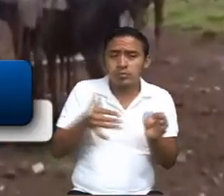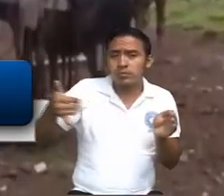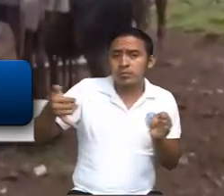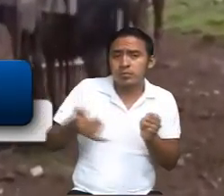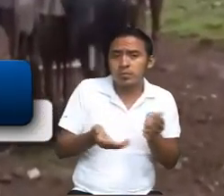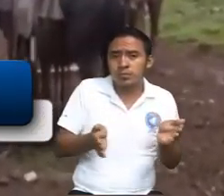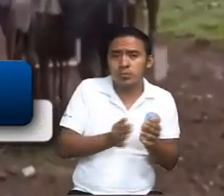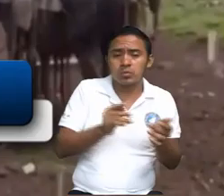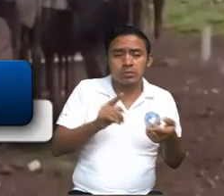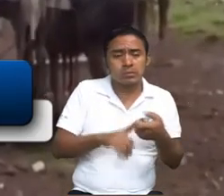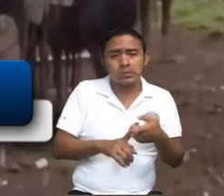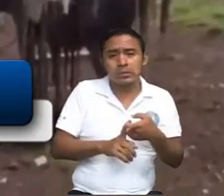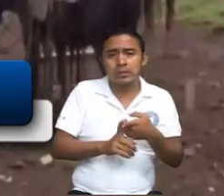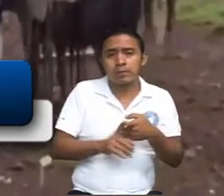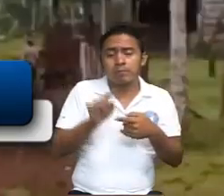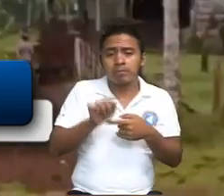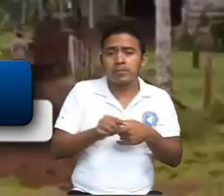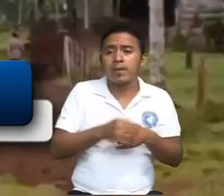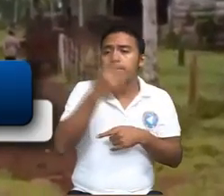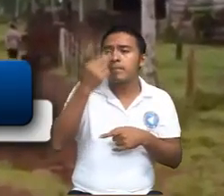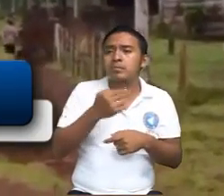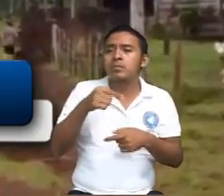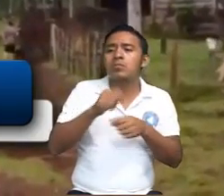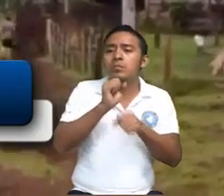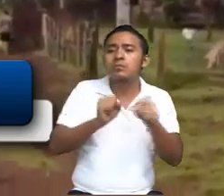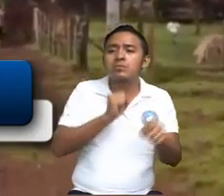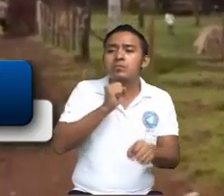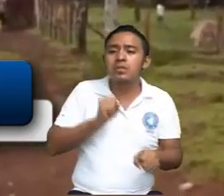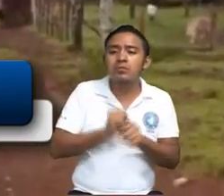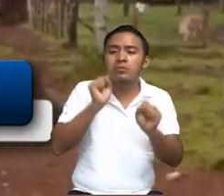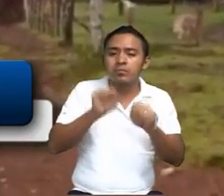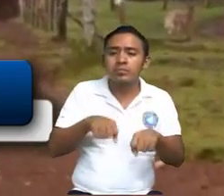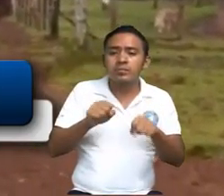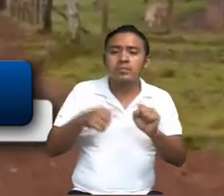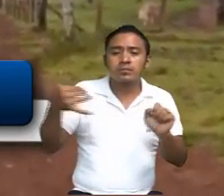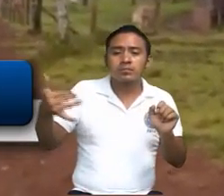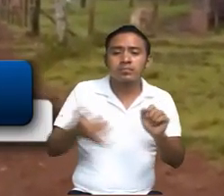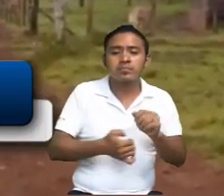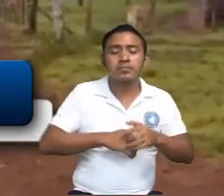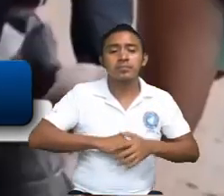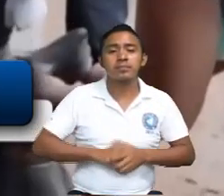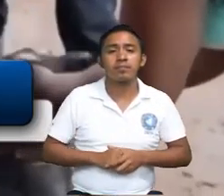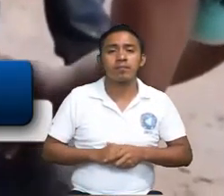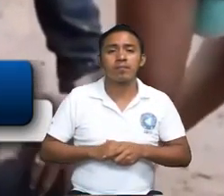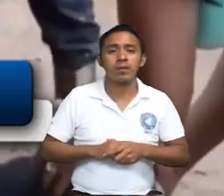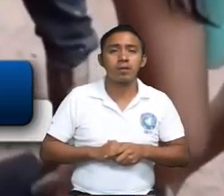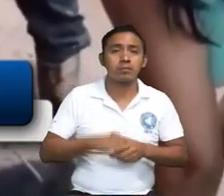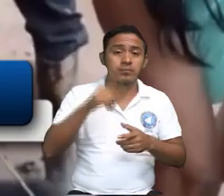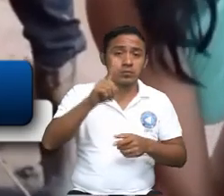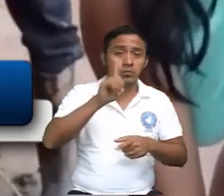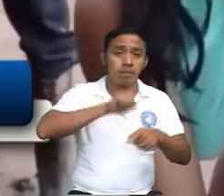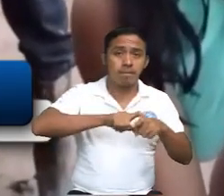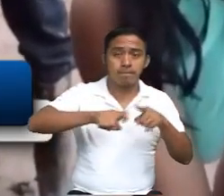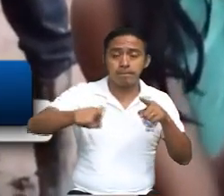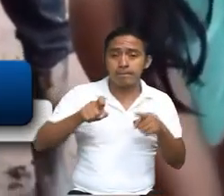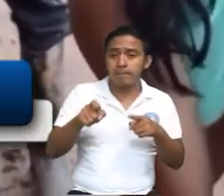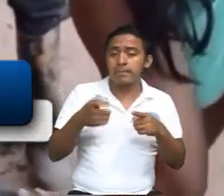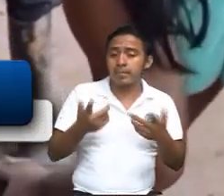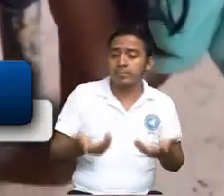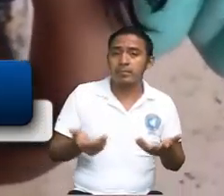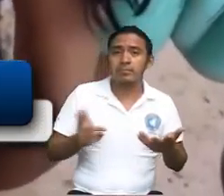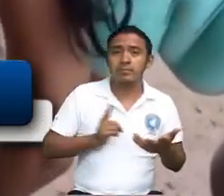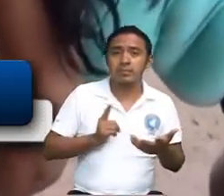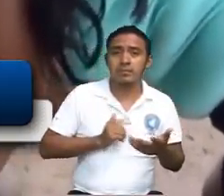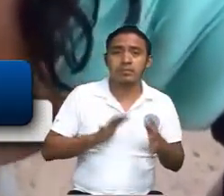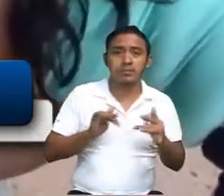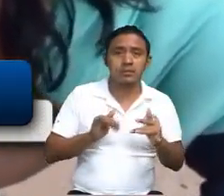de 2, 6 meses. Eso le iba a preguntar, ¿a qué edad tiene que vacunarse el perro contra la rabia? Entonces, ¿a qué mes? Un mes cumplido, un mes tiene ya que nosotros tener. Le